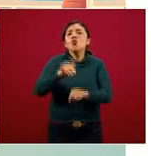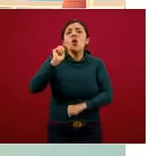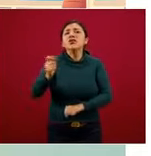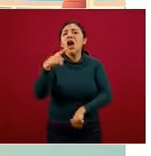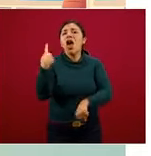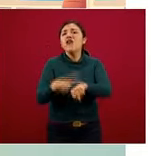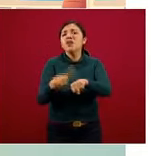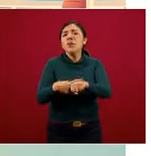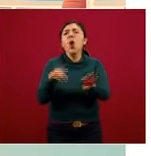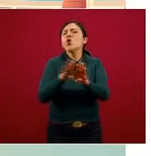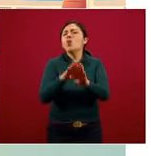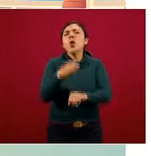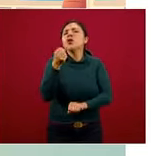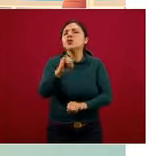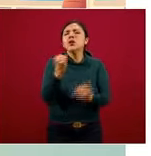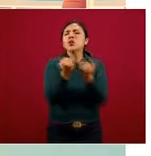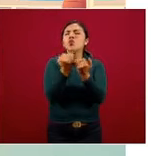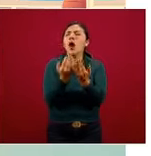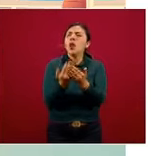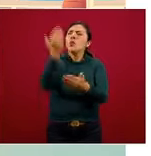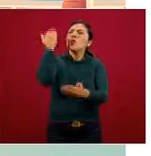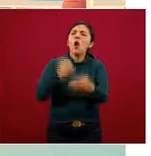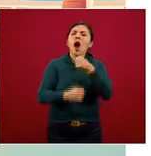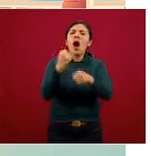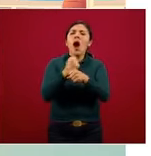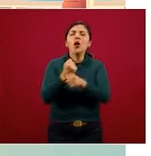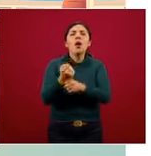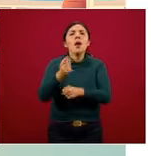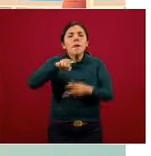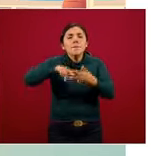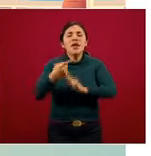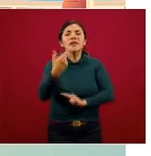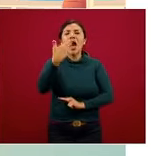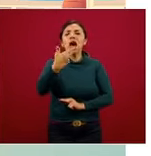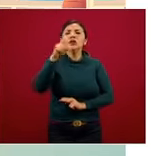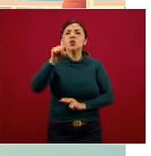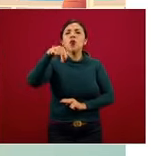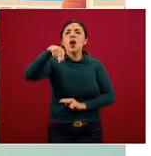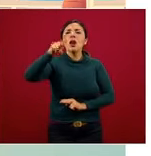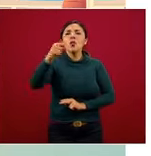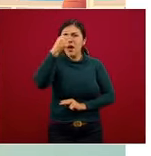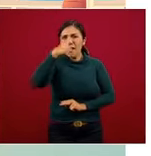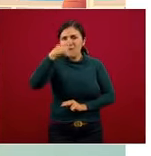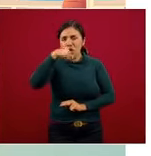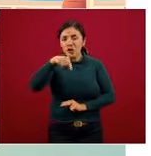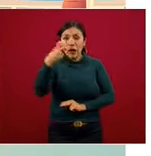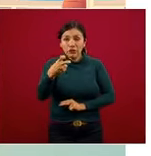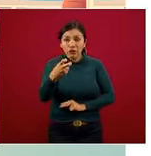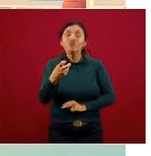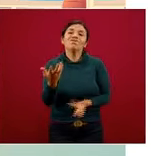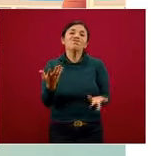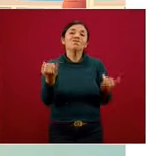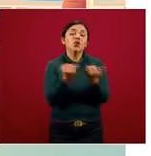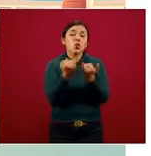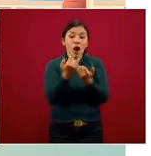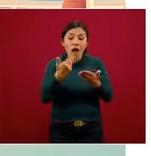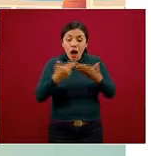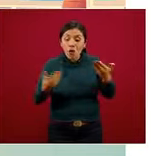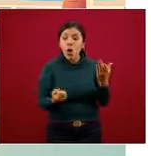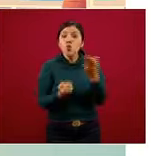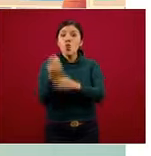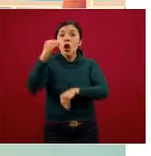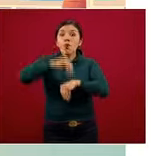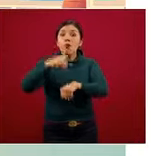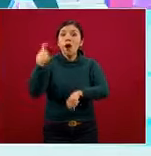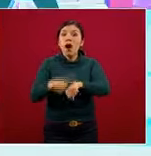hace algunos años llegó la influenza A/H1N1. Esperamos que esta nueva